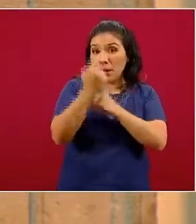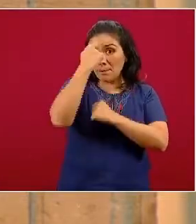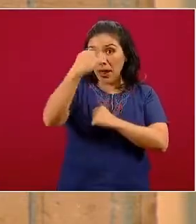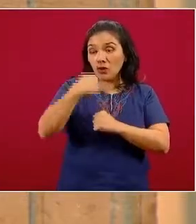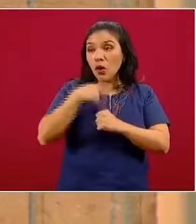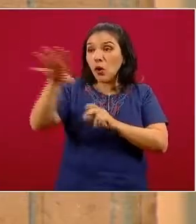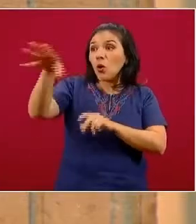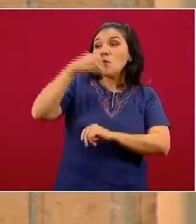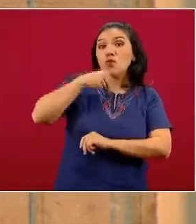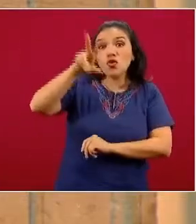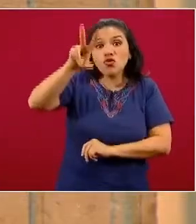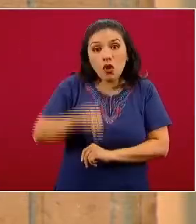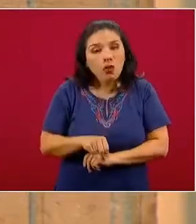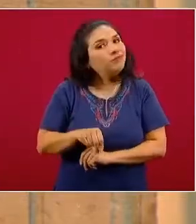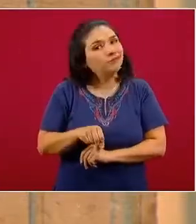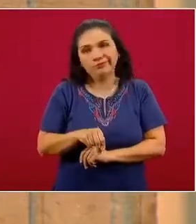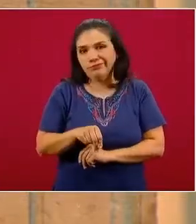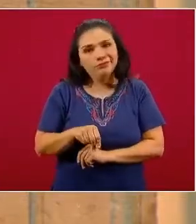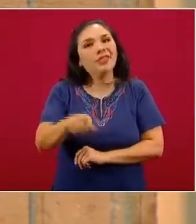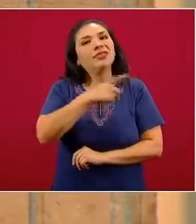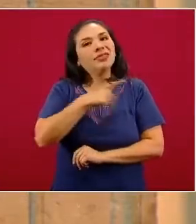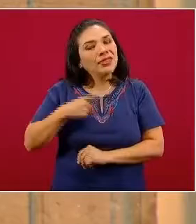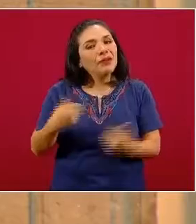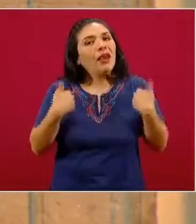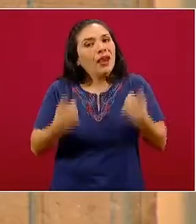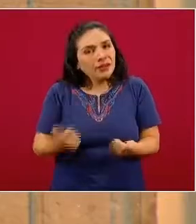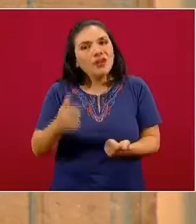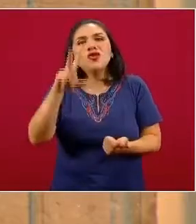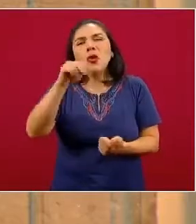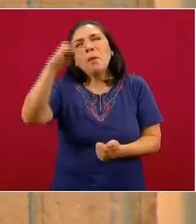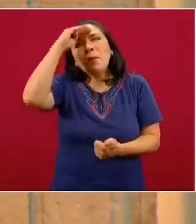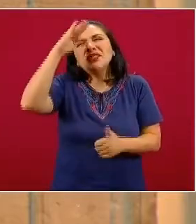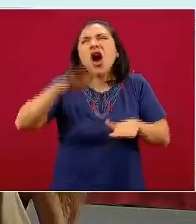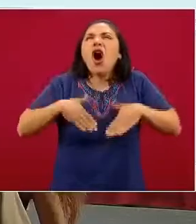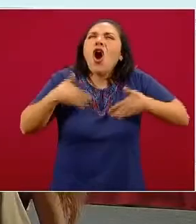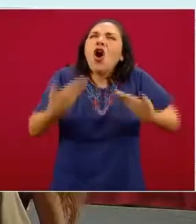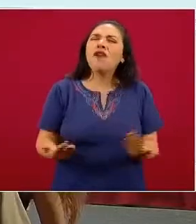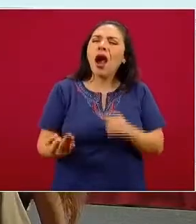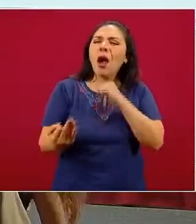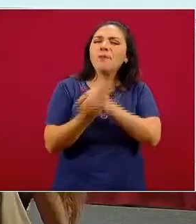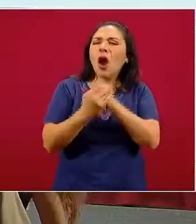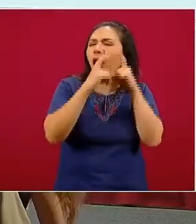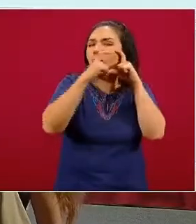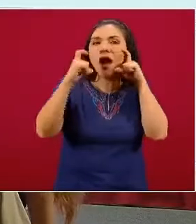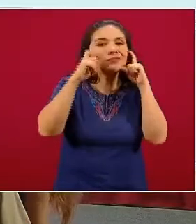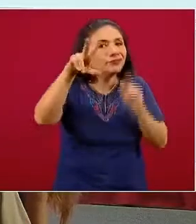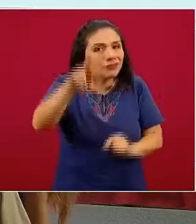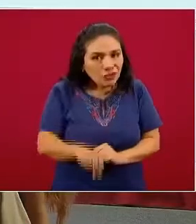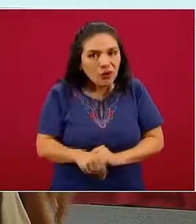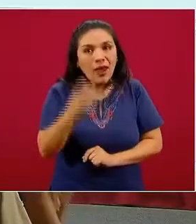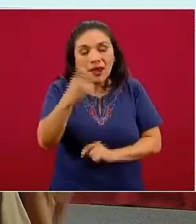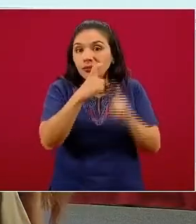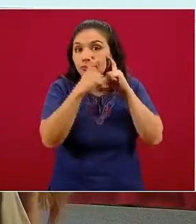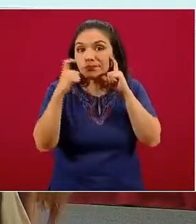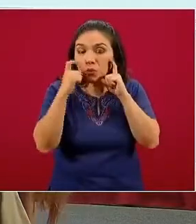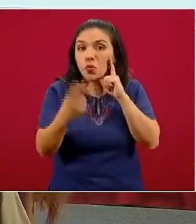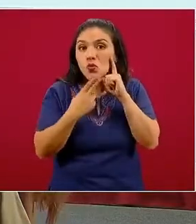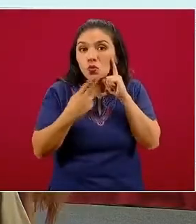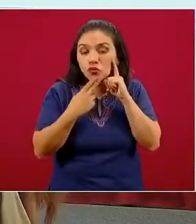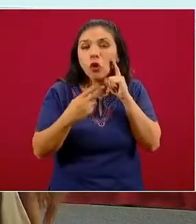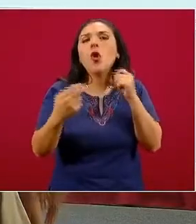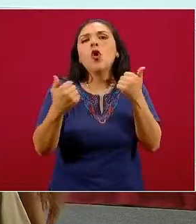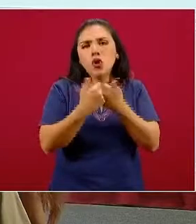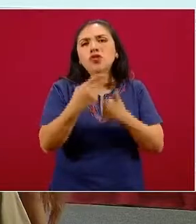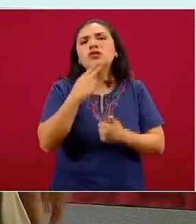mismo, tengamos conciencia de eso para que no nos confiemos innecesariamente con el uso del cubrebocas. Pero sí es una medida